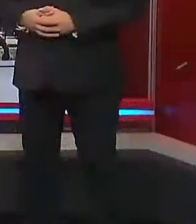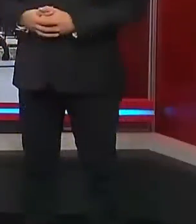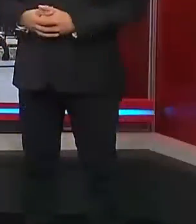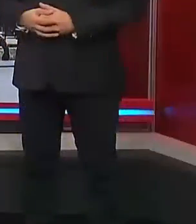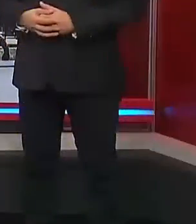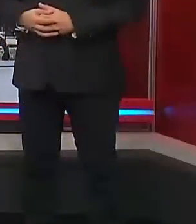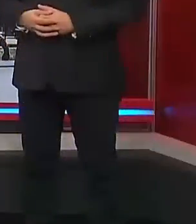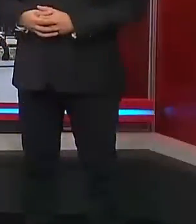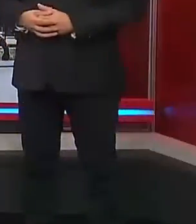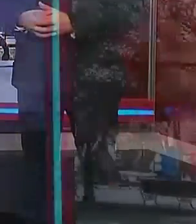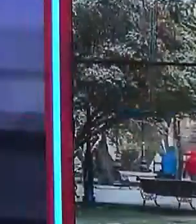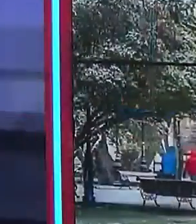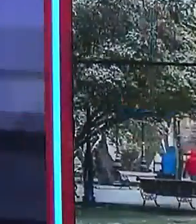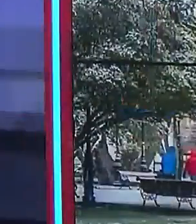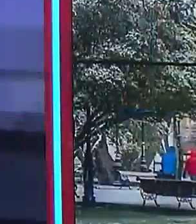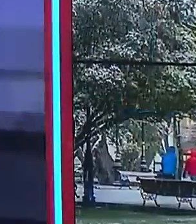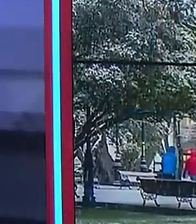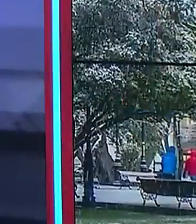Invierno.